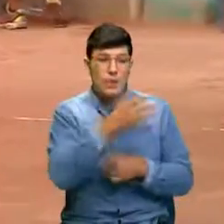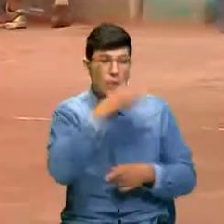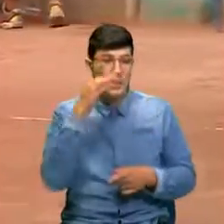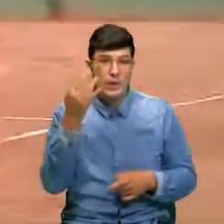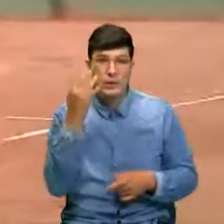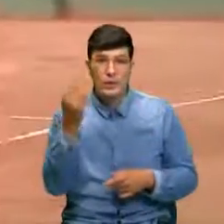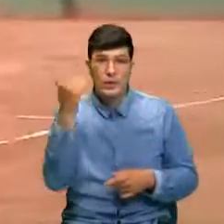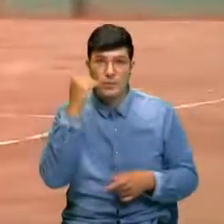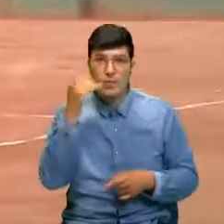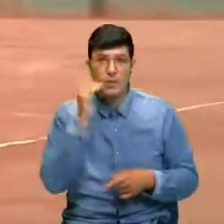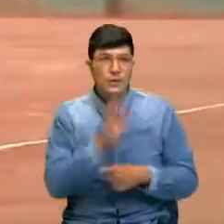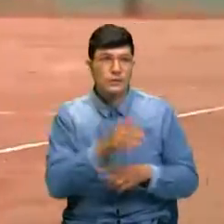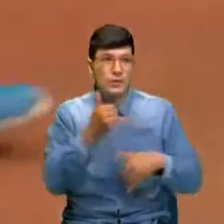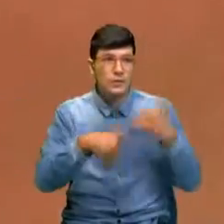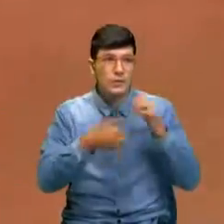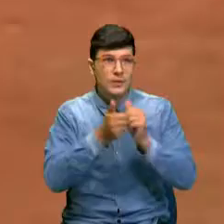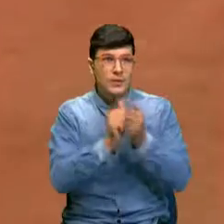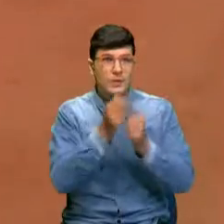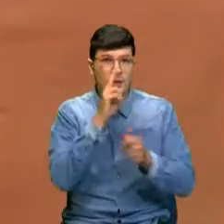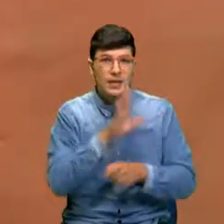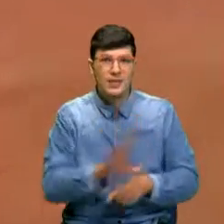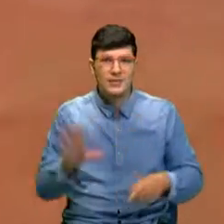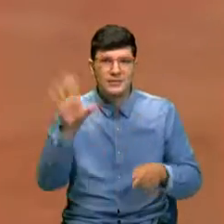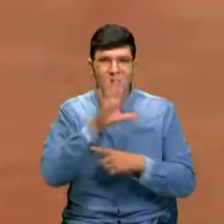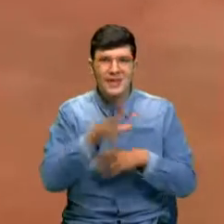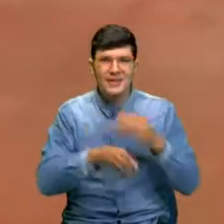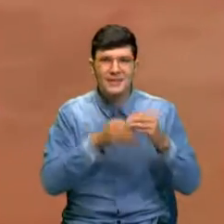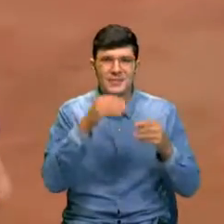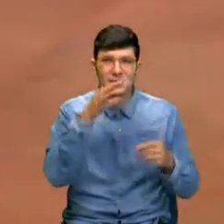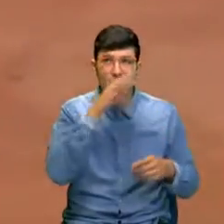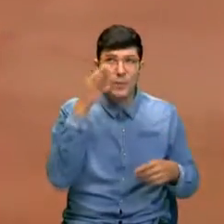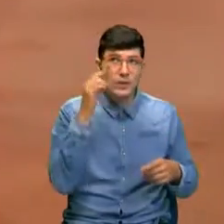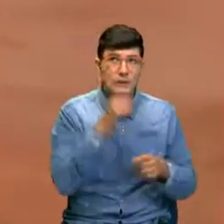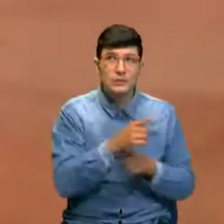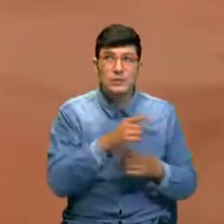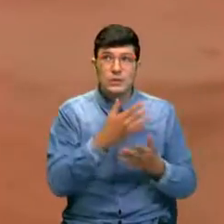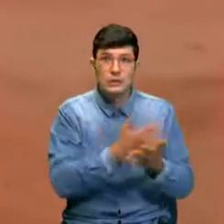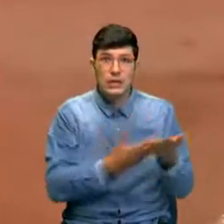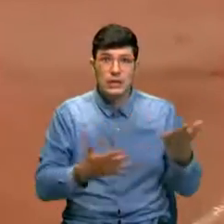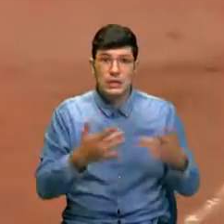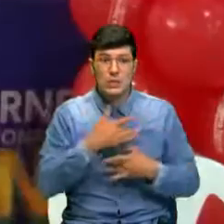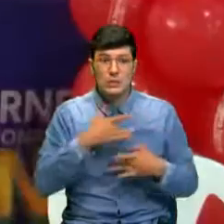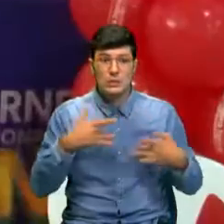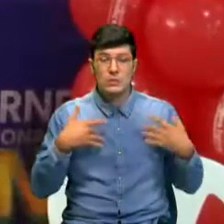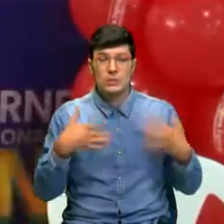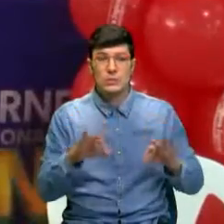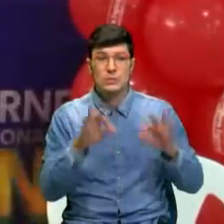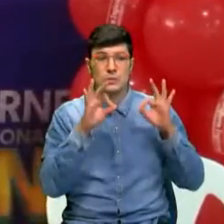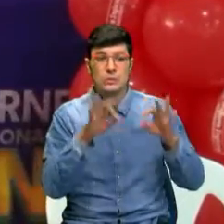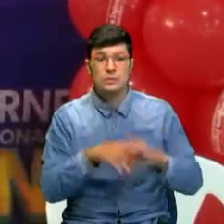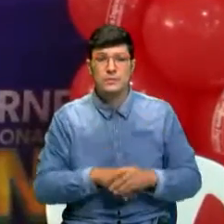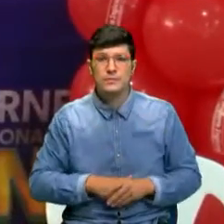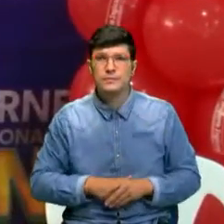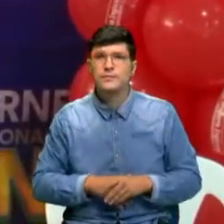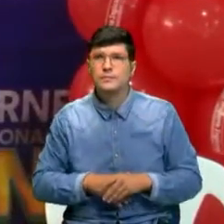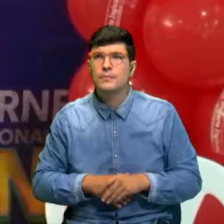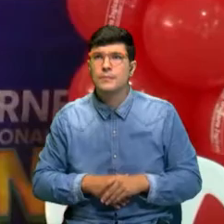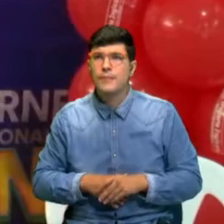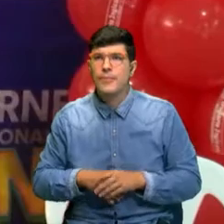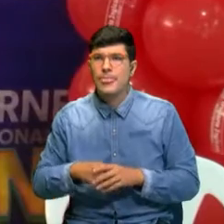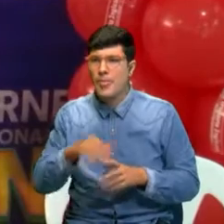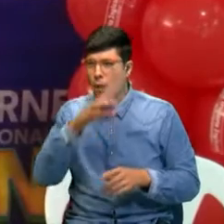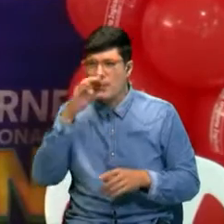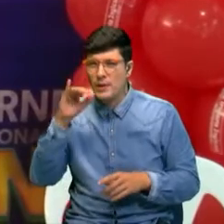mujeres a los Juegos Deportivos Nacionales. En masculino hay sangre joven con talento que espera dar la sorpresa. En masculino tenemos en este momento Juan